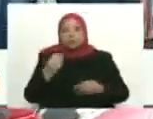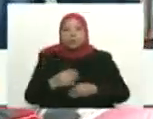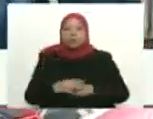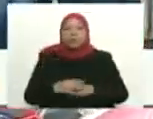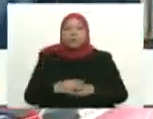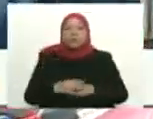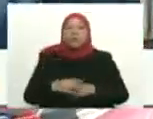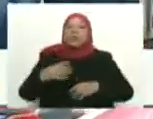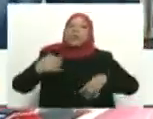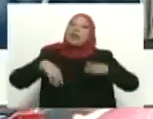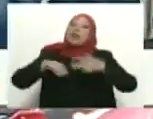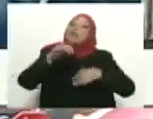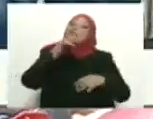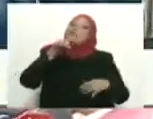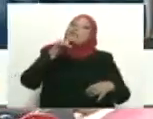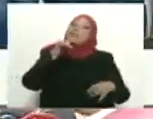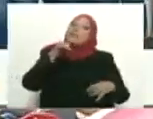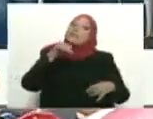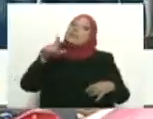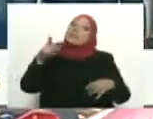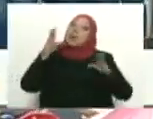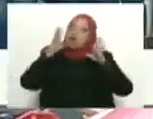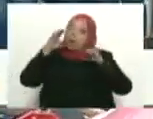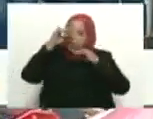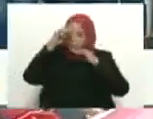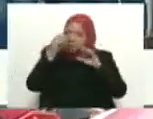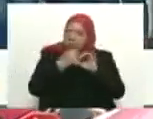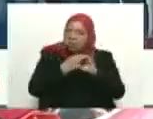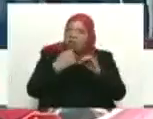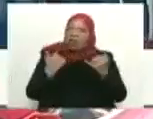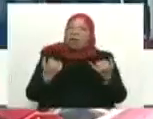está en un despliegue para la